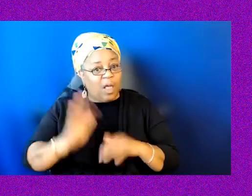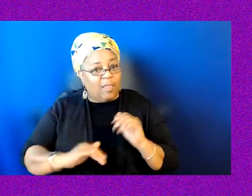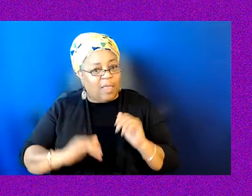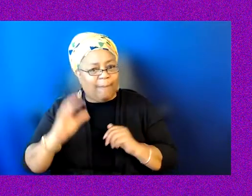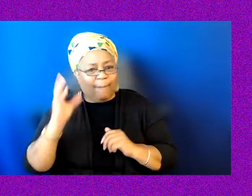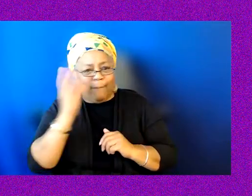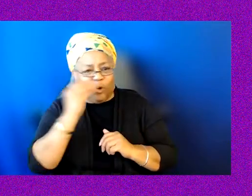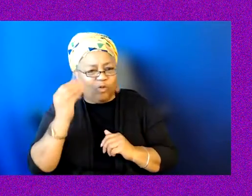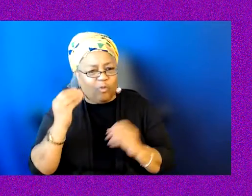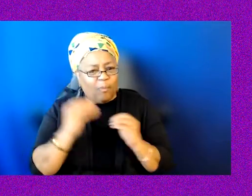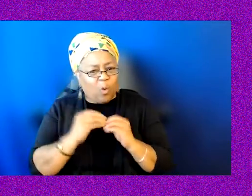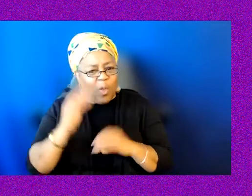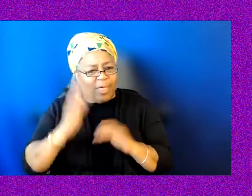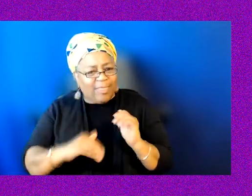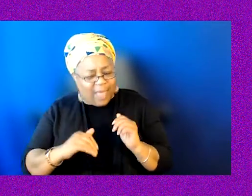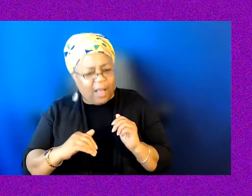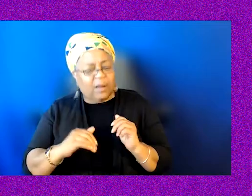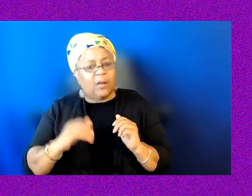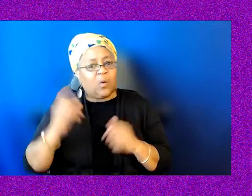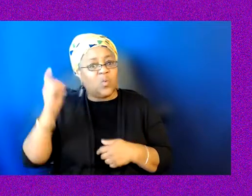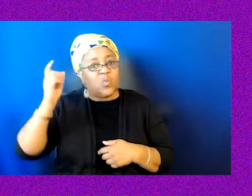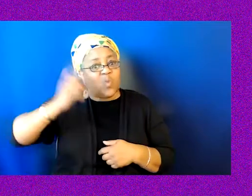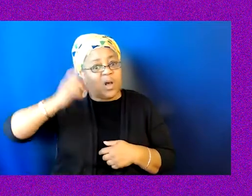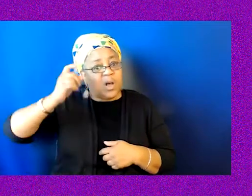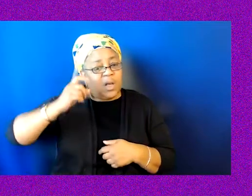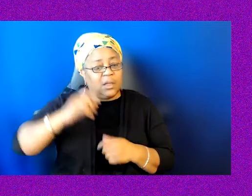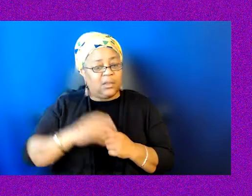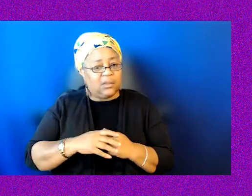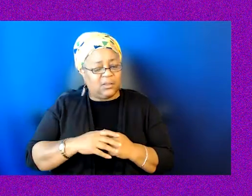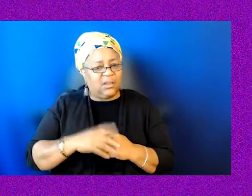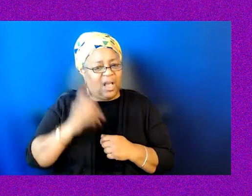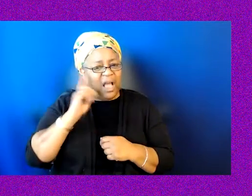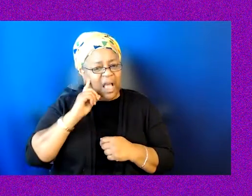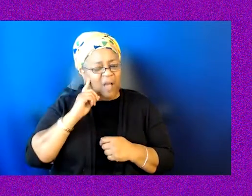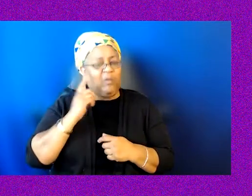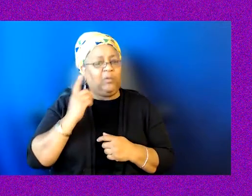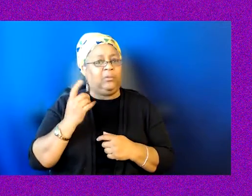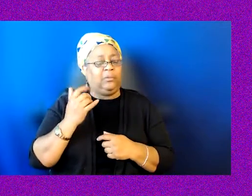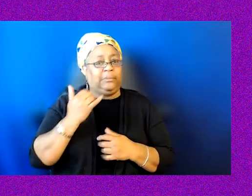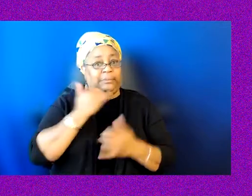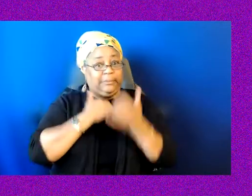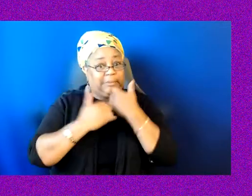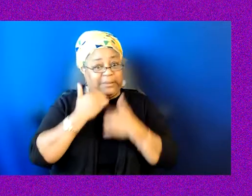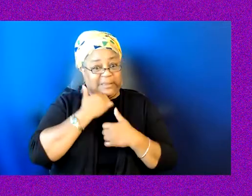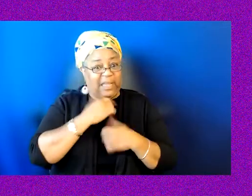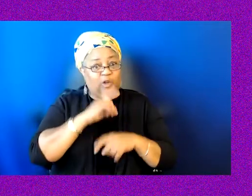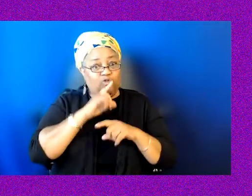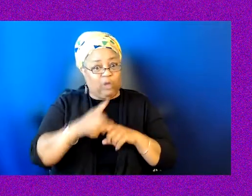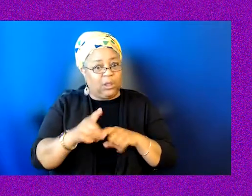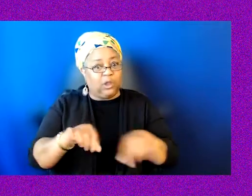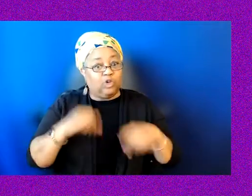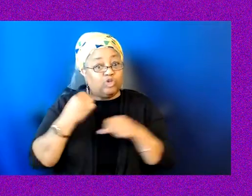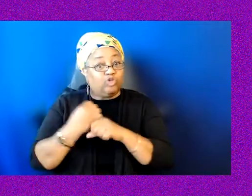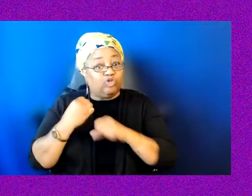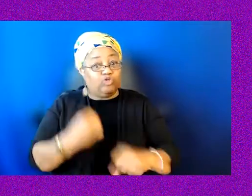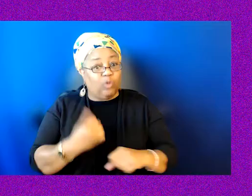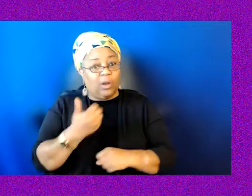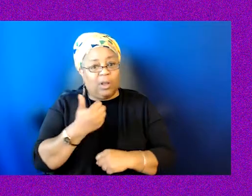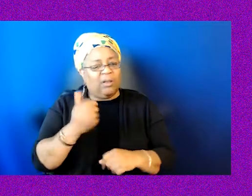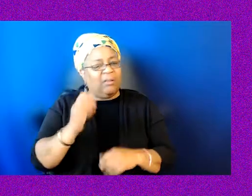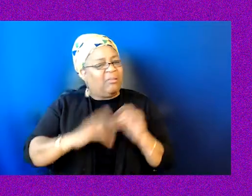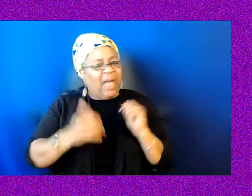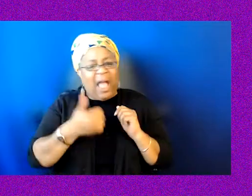brillantes y bellos y sabios que los demás, más inteligente que